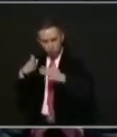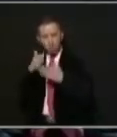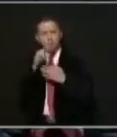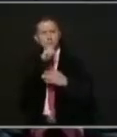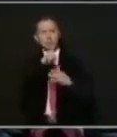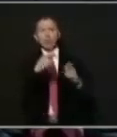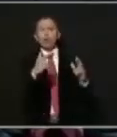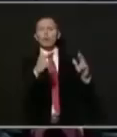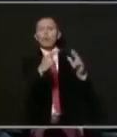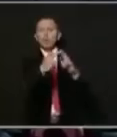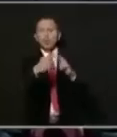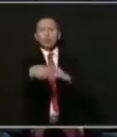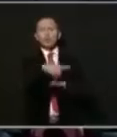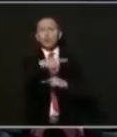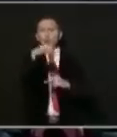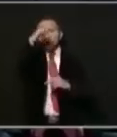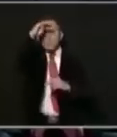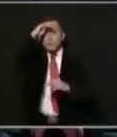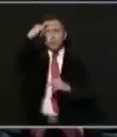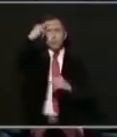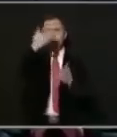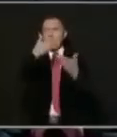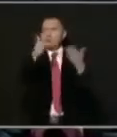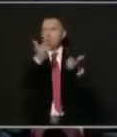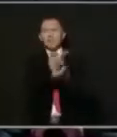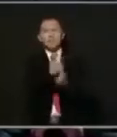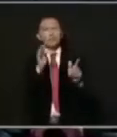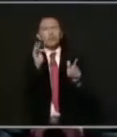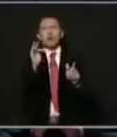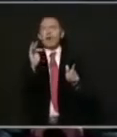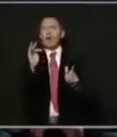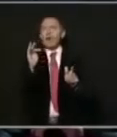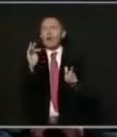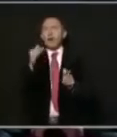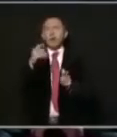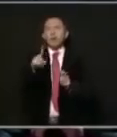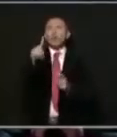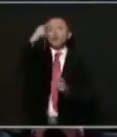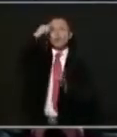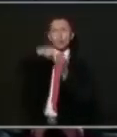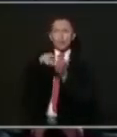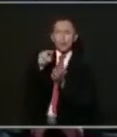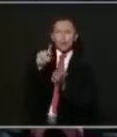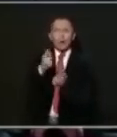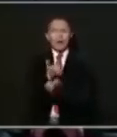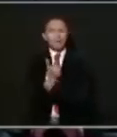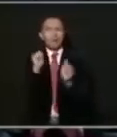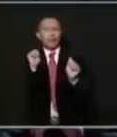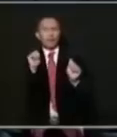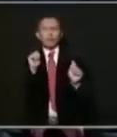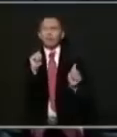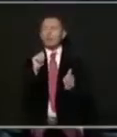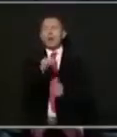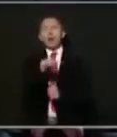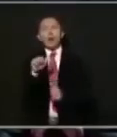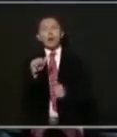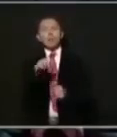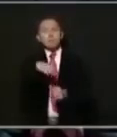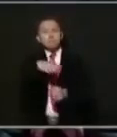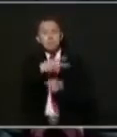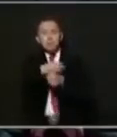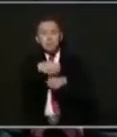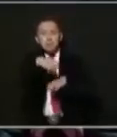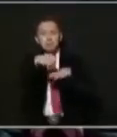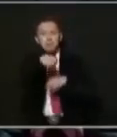libres pensadores, agnósticos, ateos, ancianos respetables, a ciudadanos